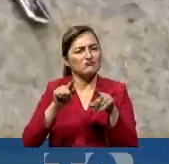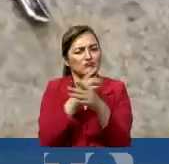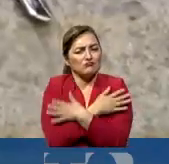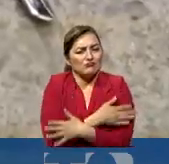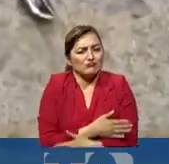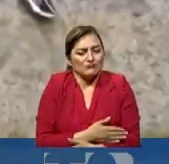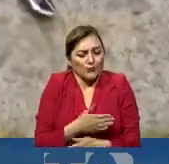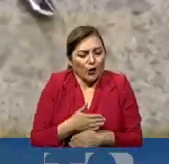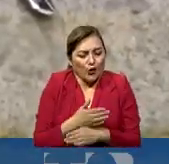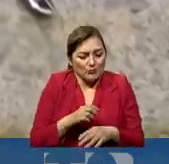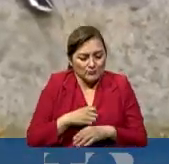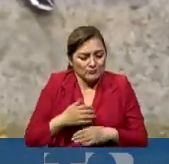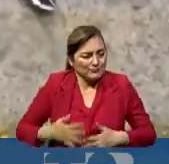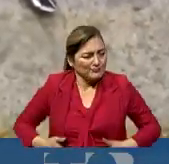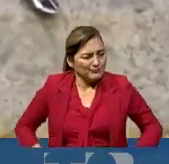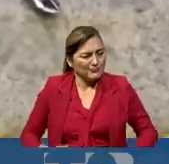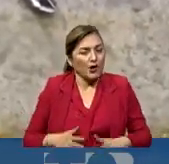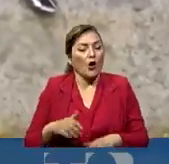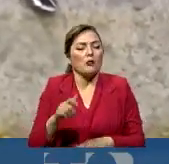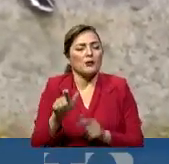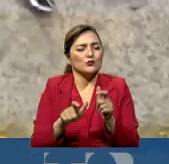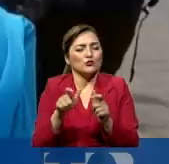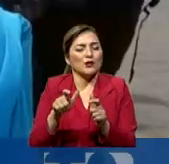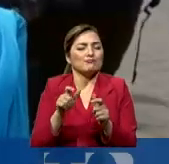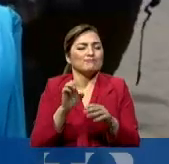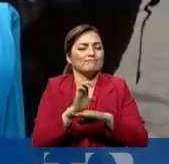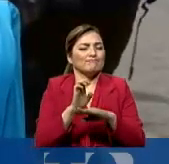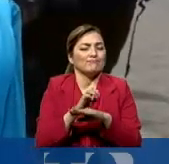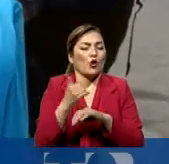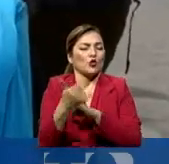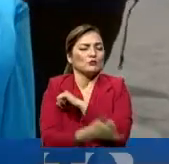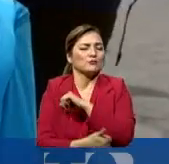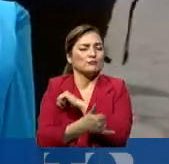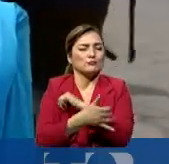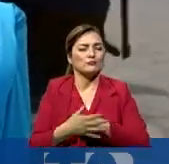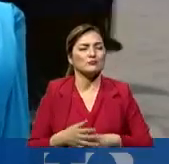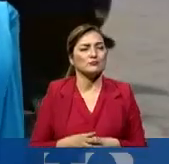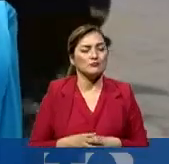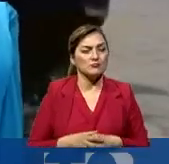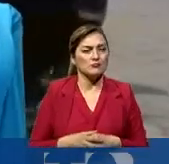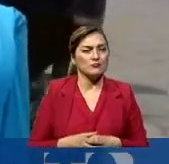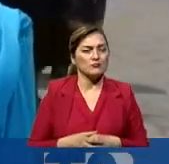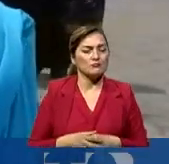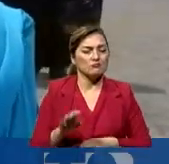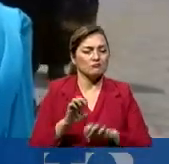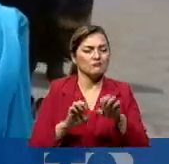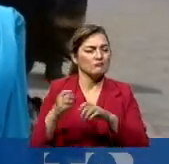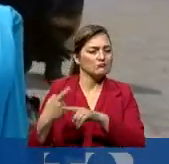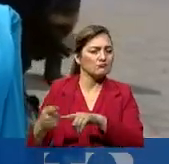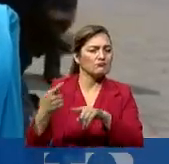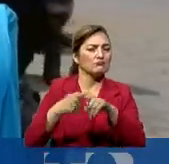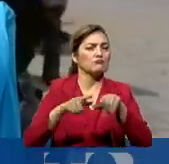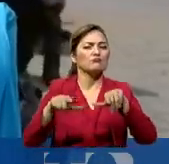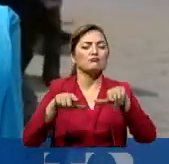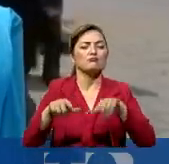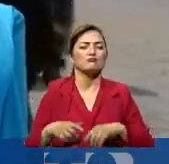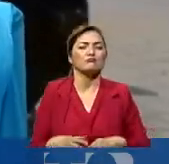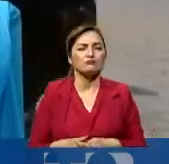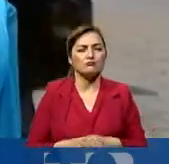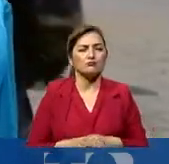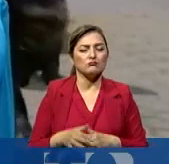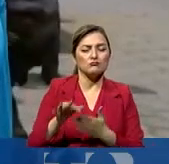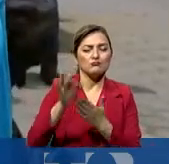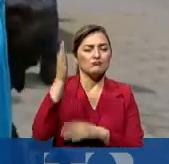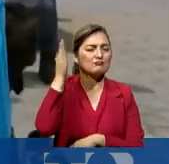en manos tanto de nacionales como extranjeros. Se ha podido determinar no solo únicamente aquí, sino en algunas partes de aquí del